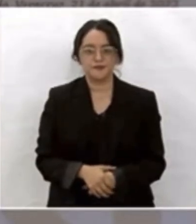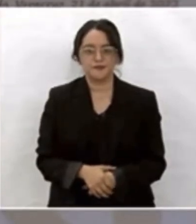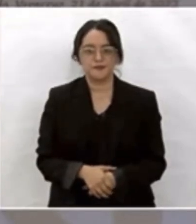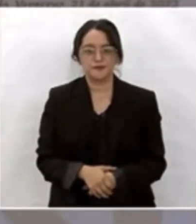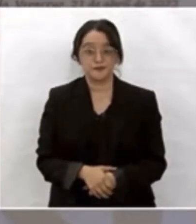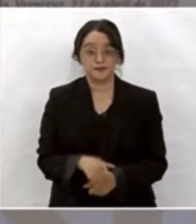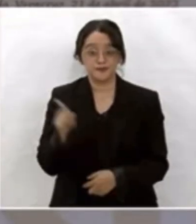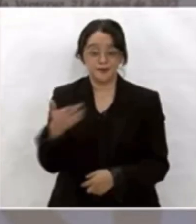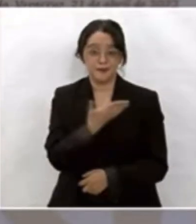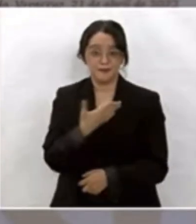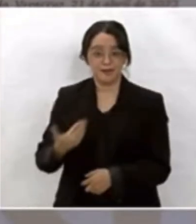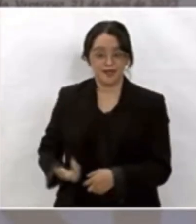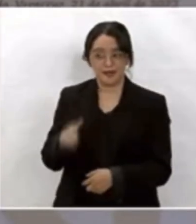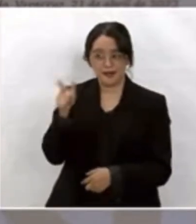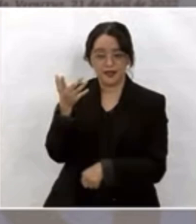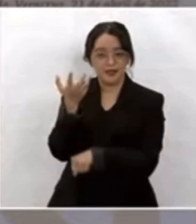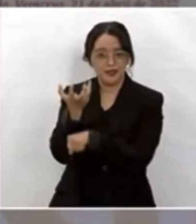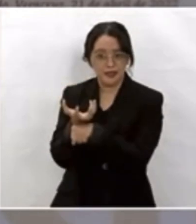que el presidente de Estados Unidos,